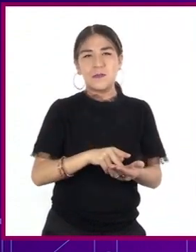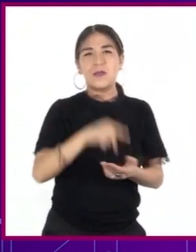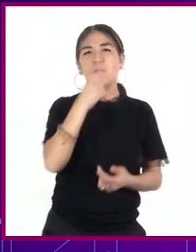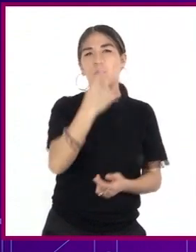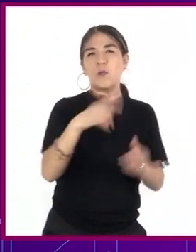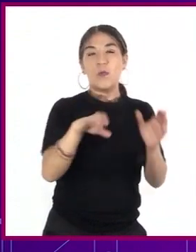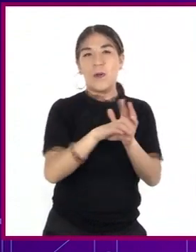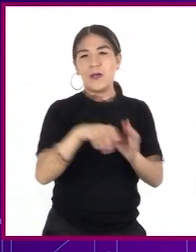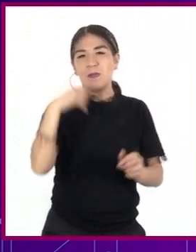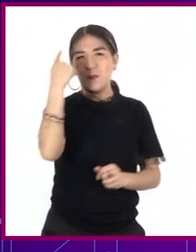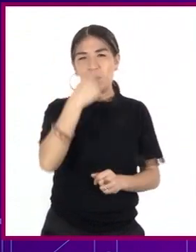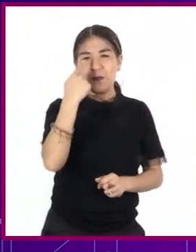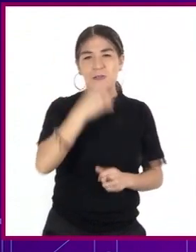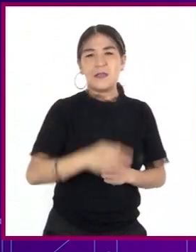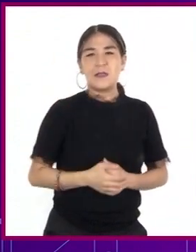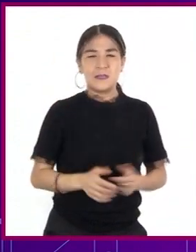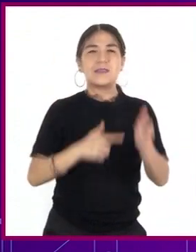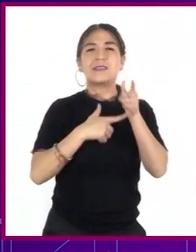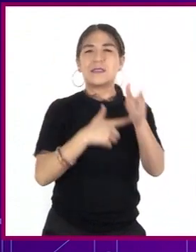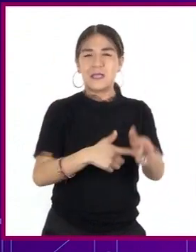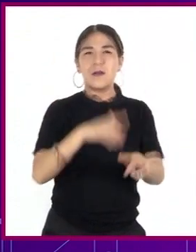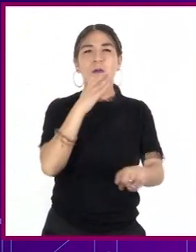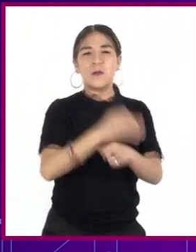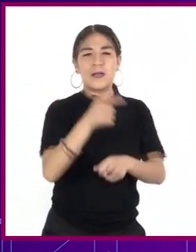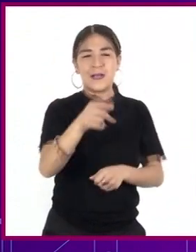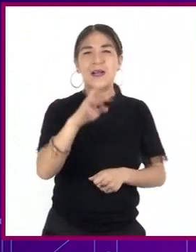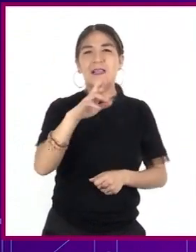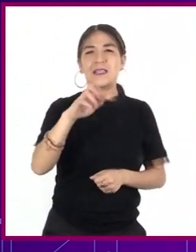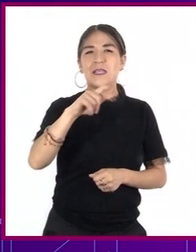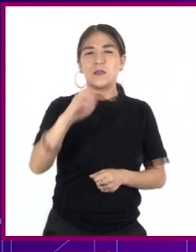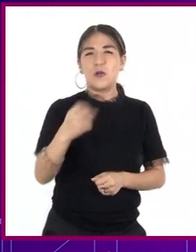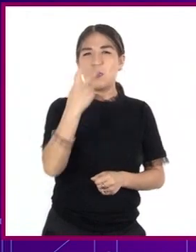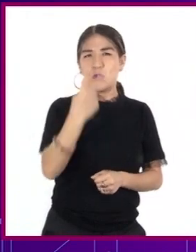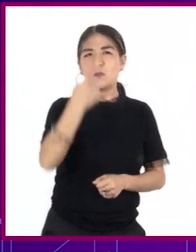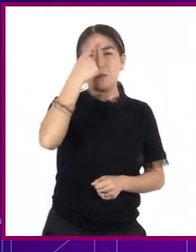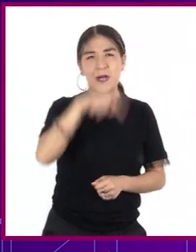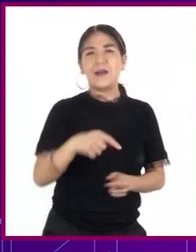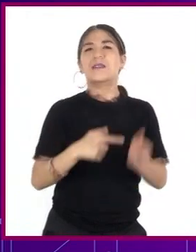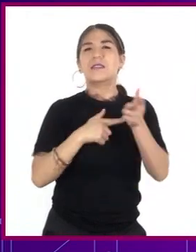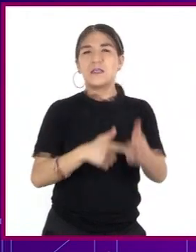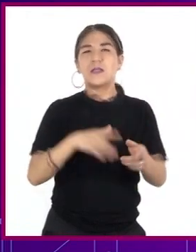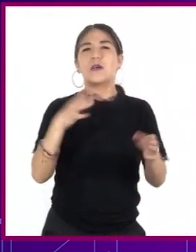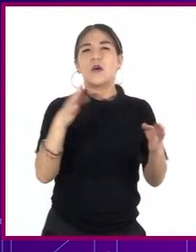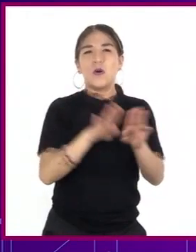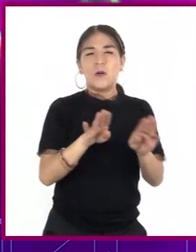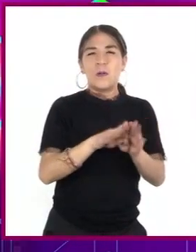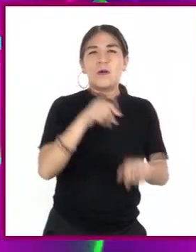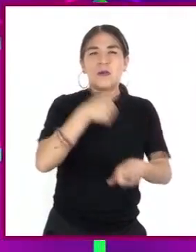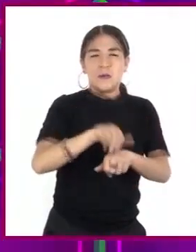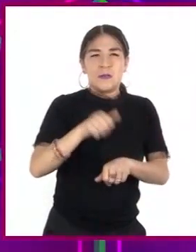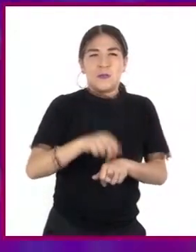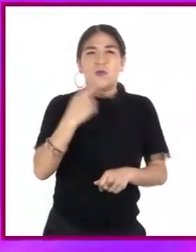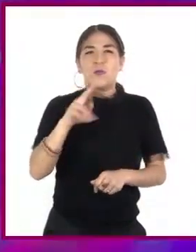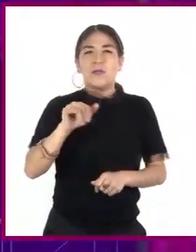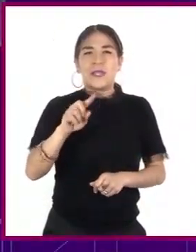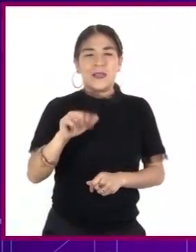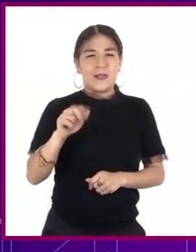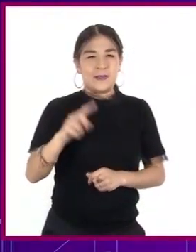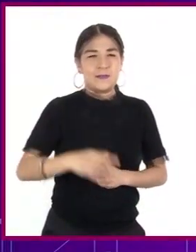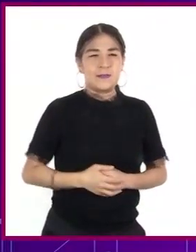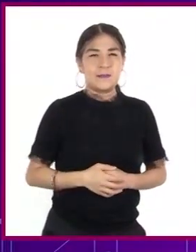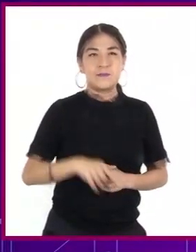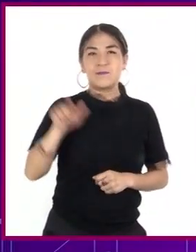cuarto de hora. Continuemos con el reto 2 para seguir con las conversiones de unidades. A